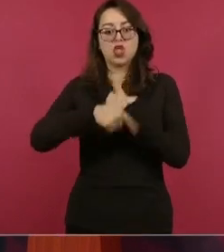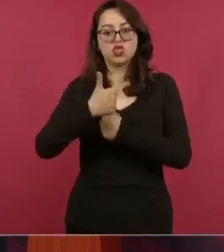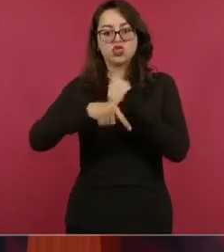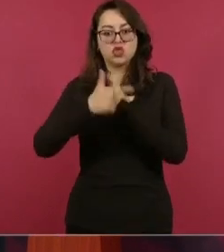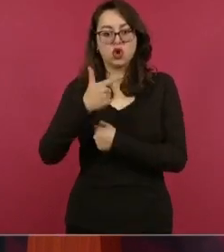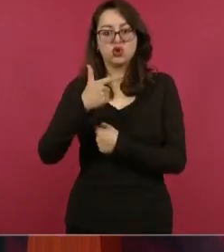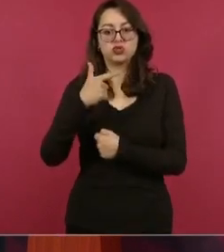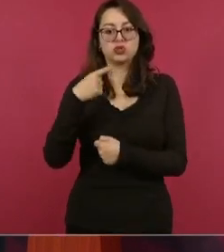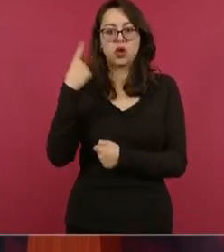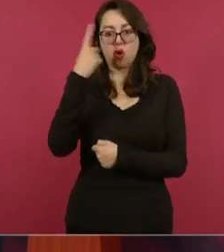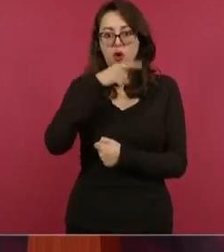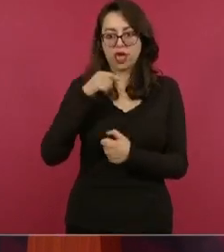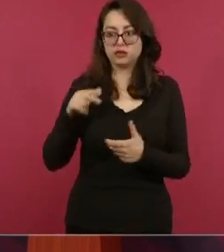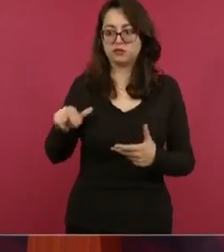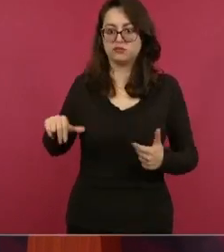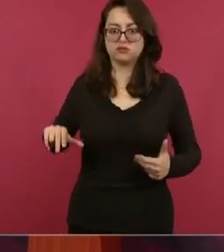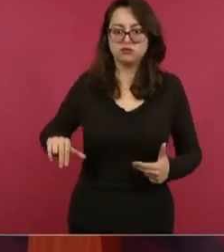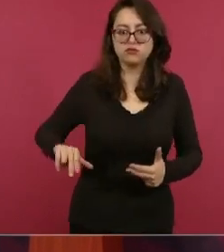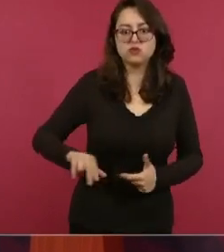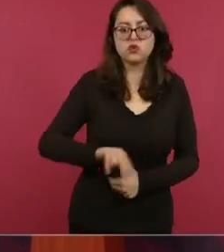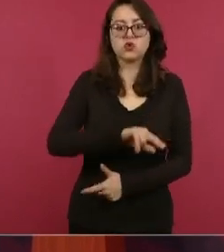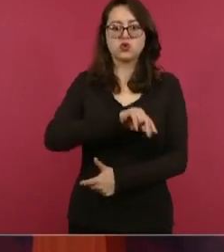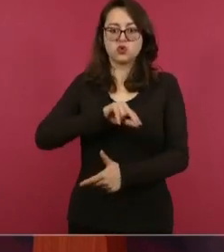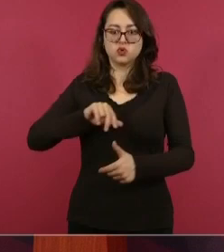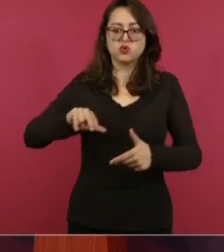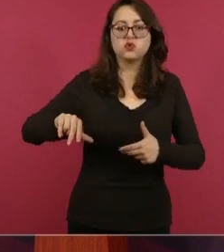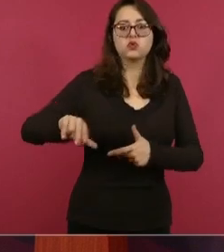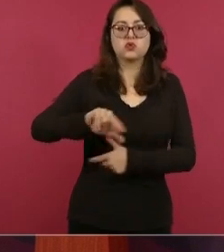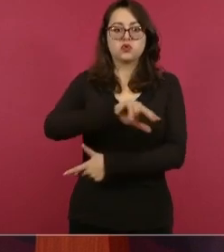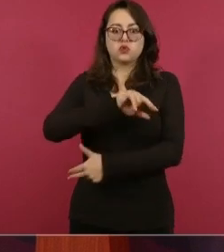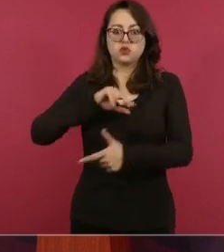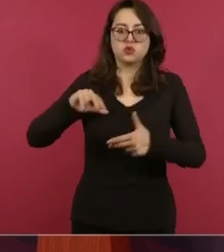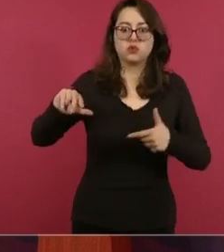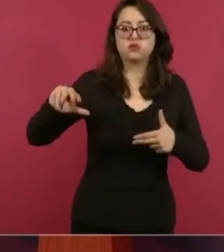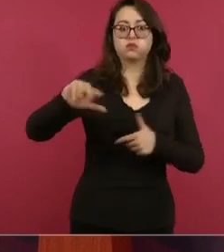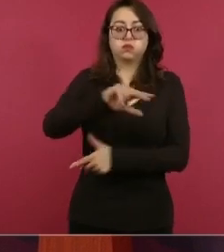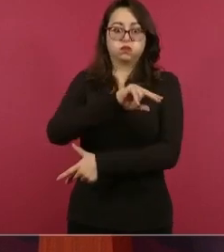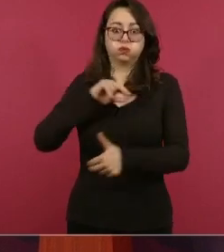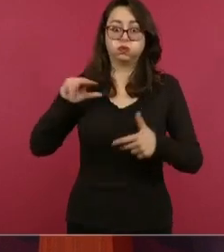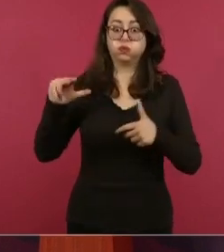empezó a tomar fuerza